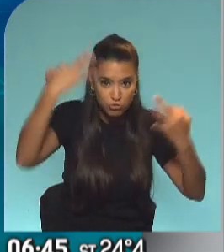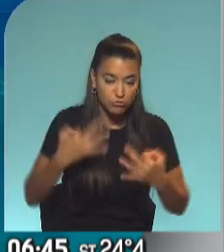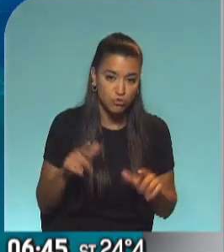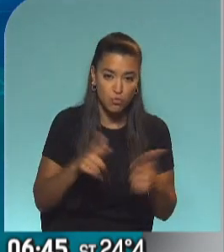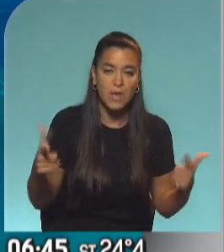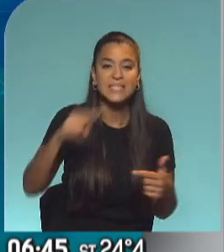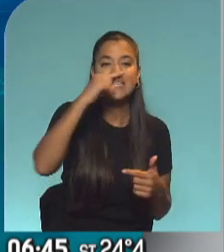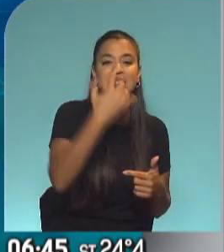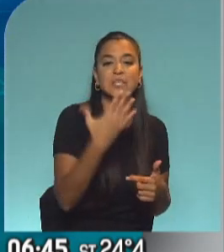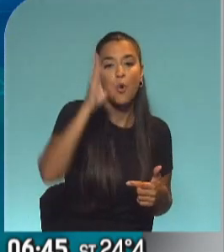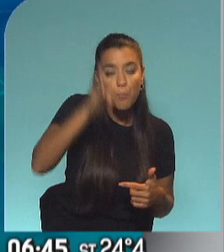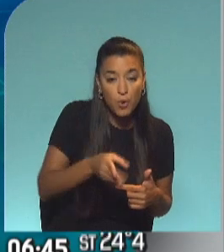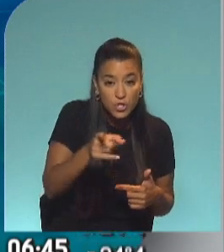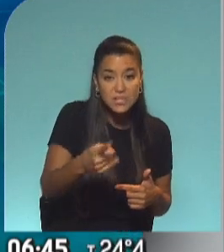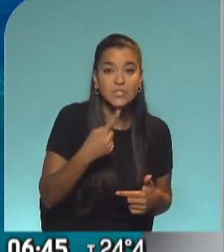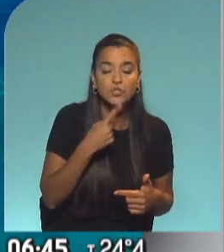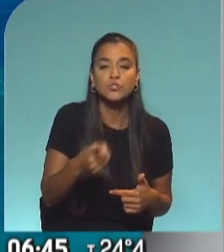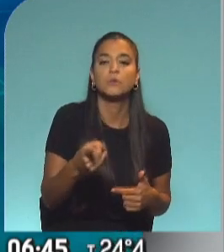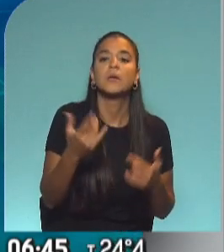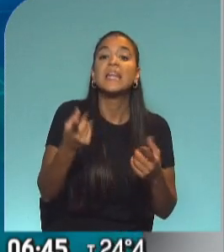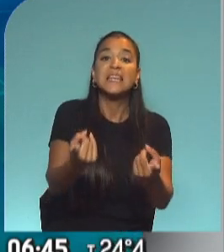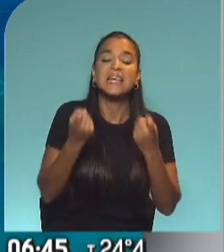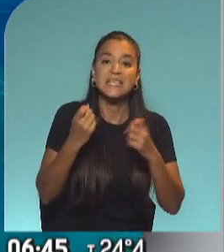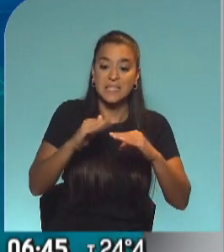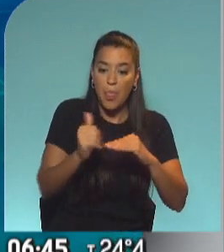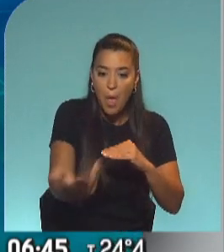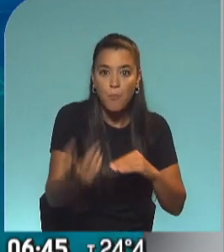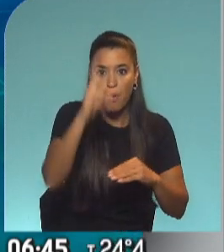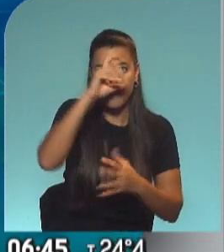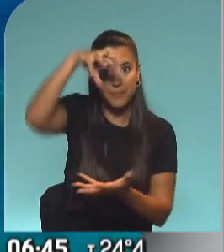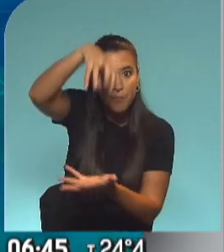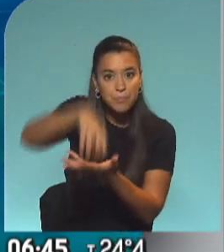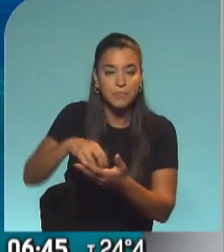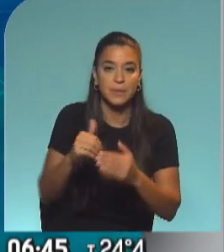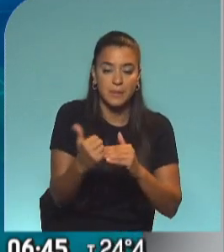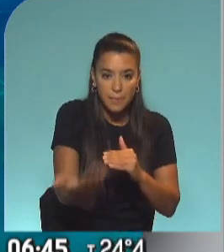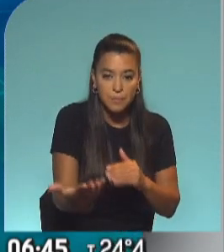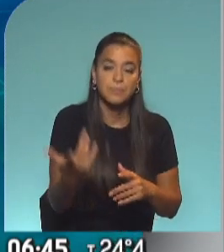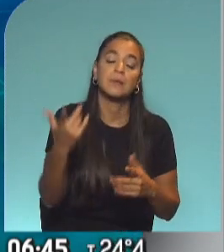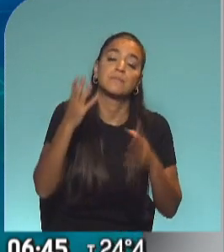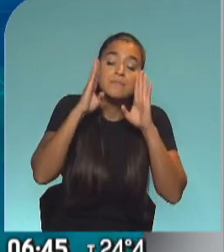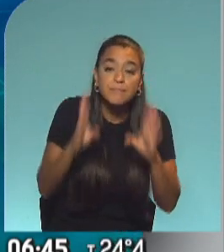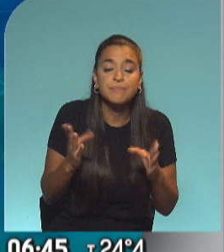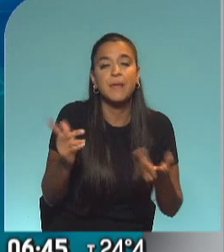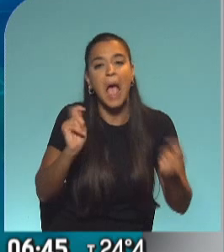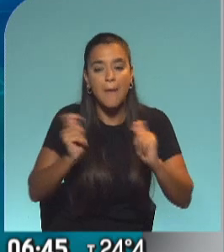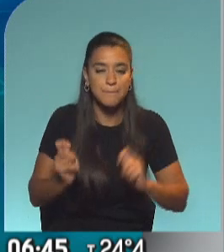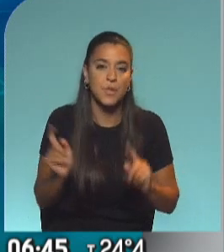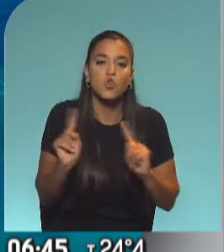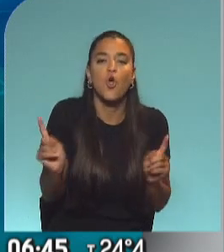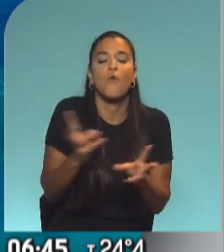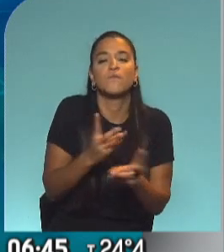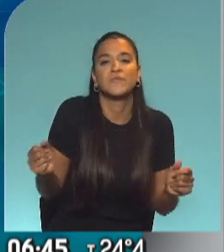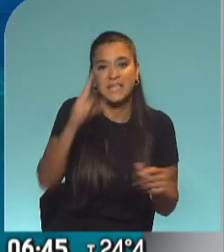El 75% de estos requieren atención posterior. Obviamente esta atención varía, no es que todo termina